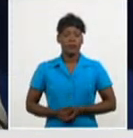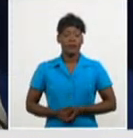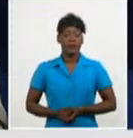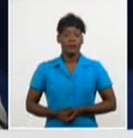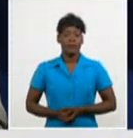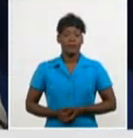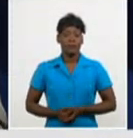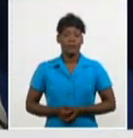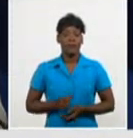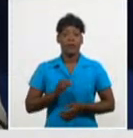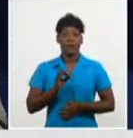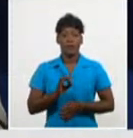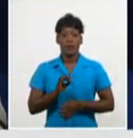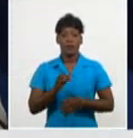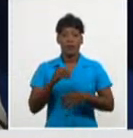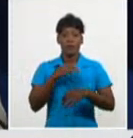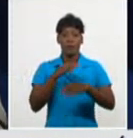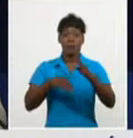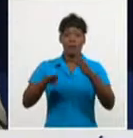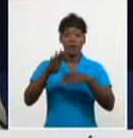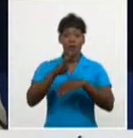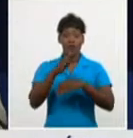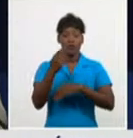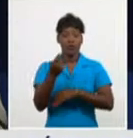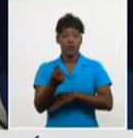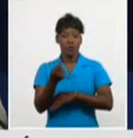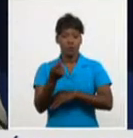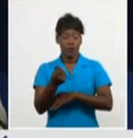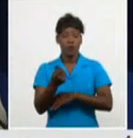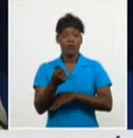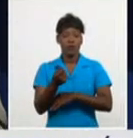y el ministro de Economía, el viceprimer ministro,